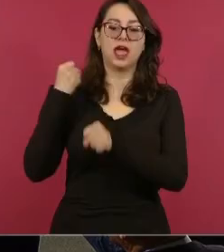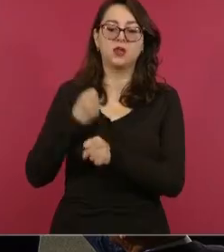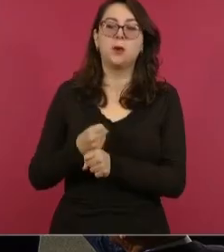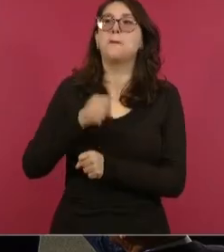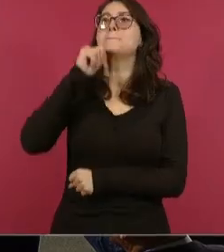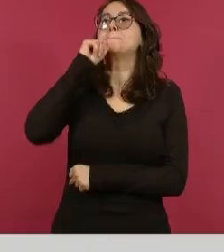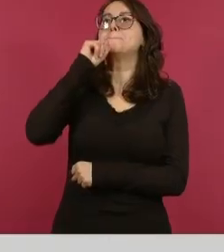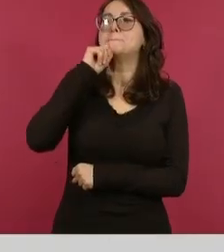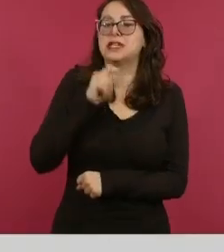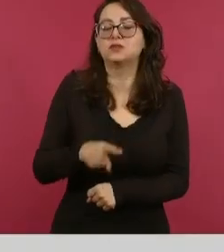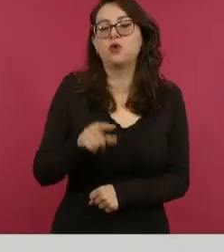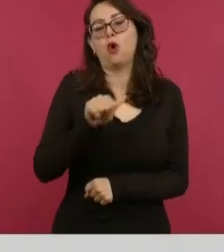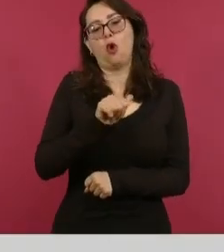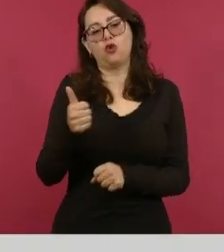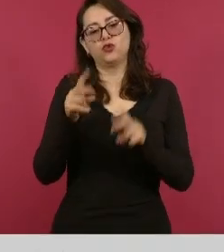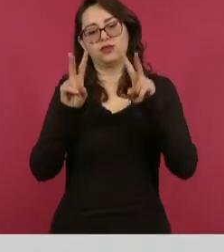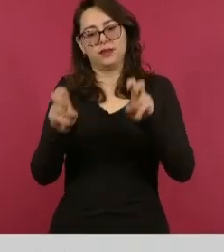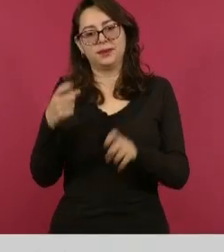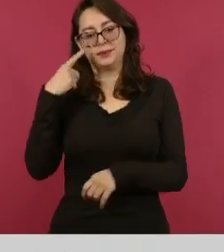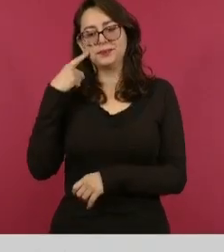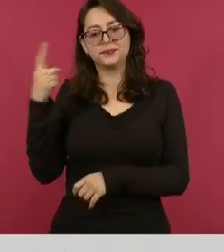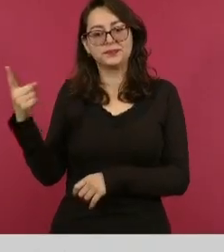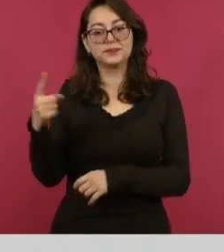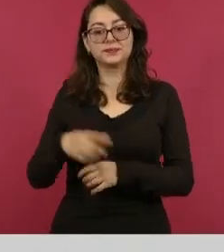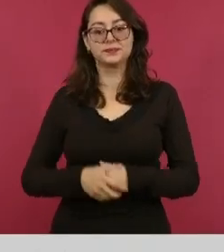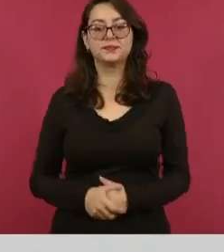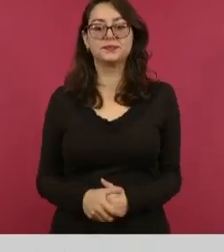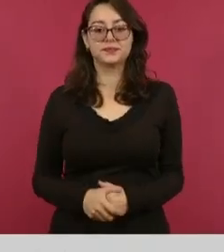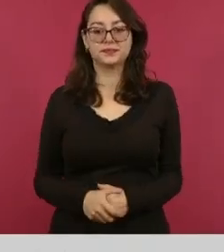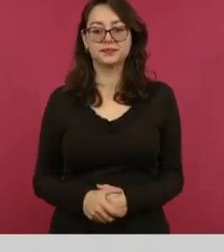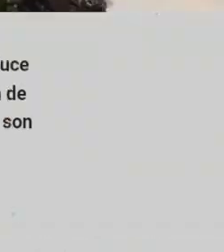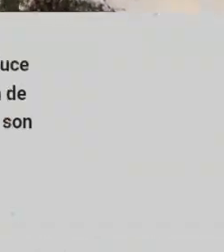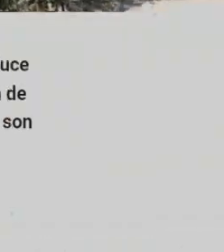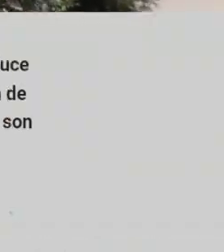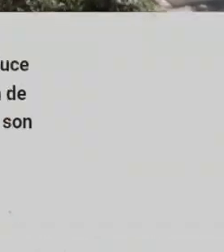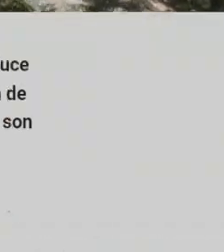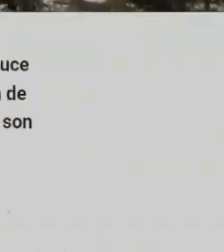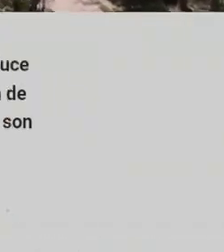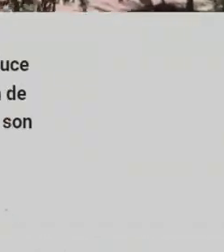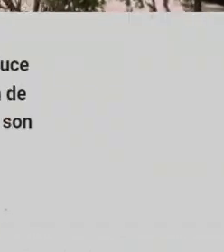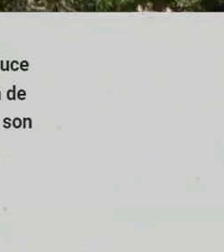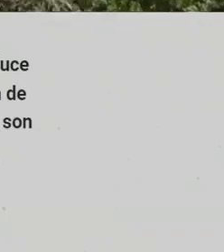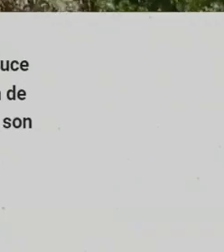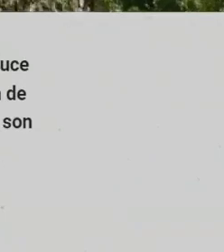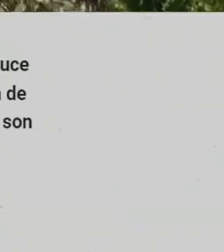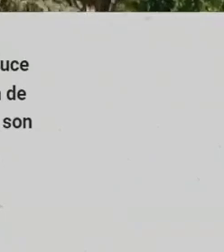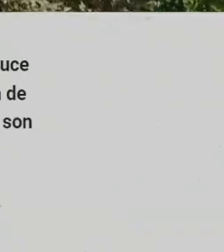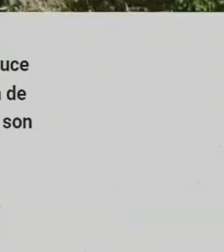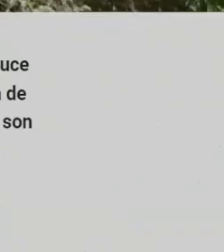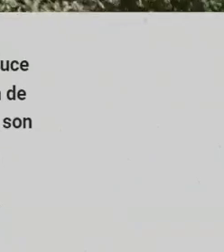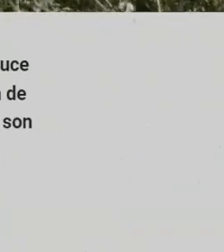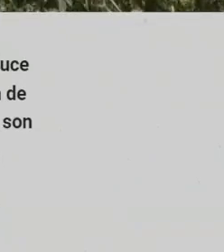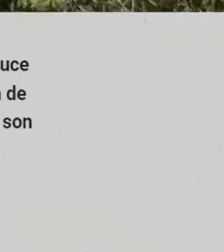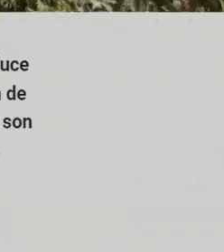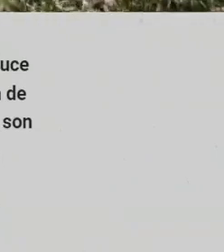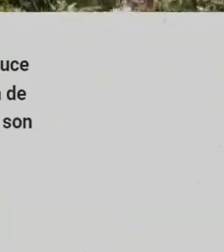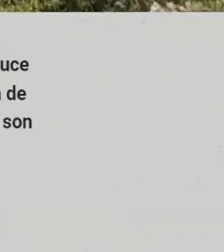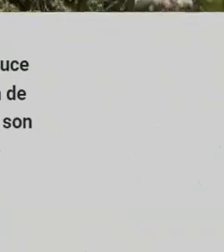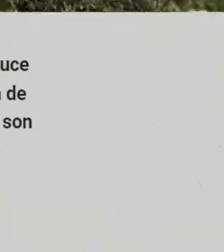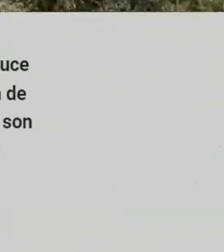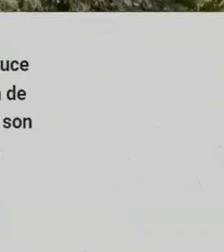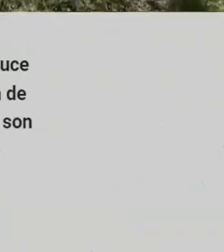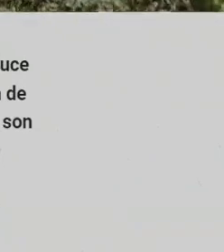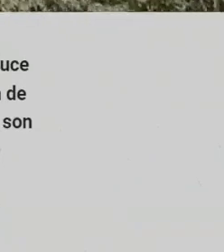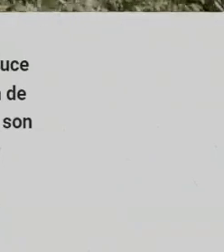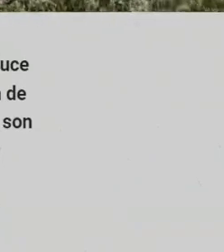título. En el texto hace mención a la Central Termoeléctrica Presidente Plutarco Elías Calles, afirmando que se viola la norma de